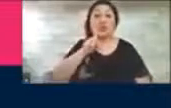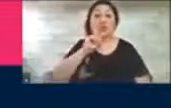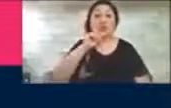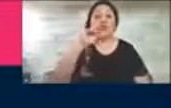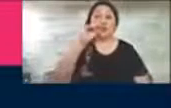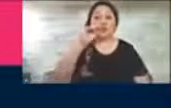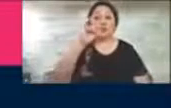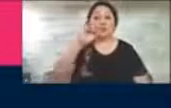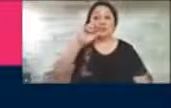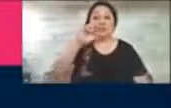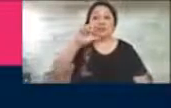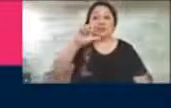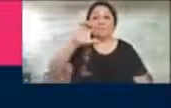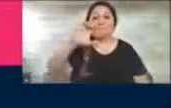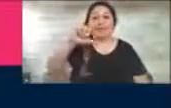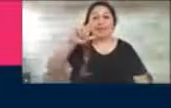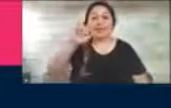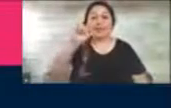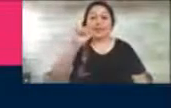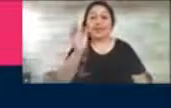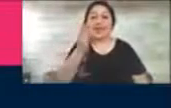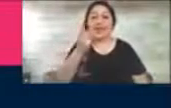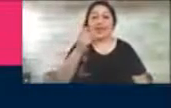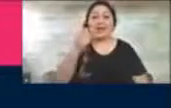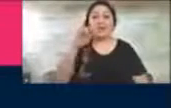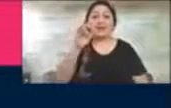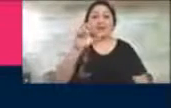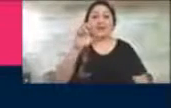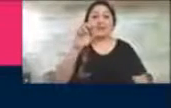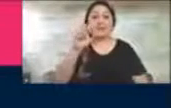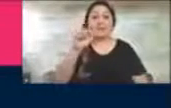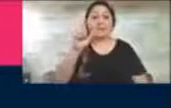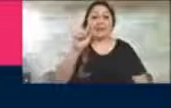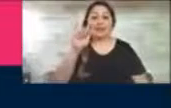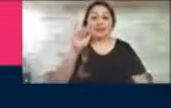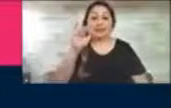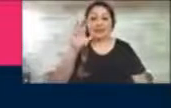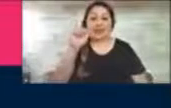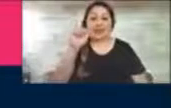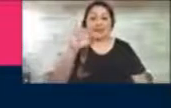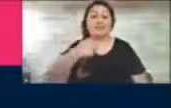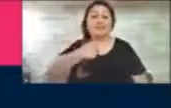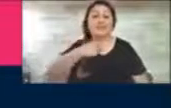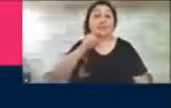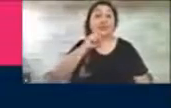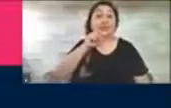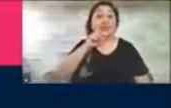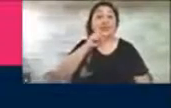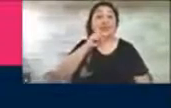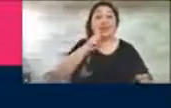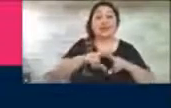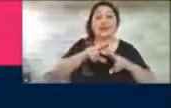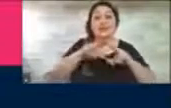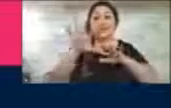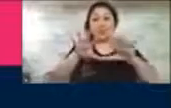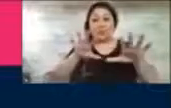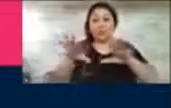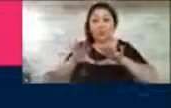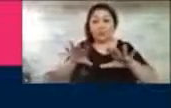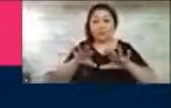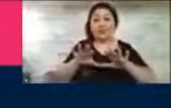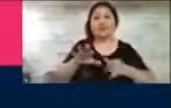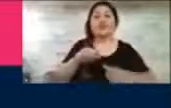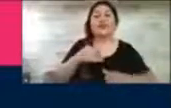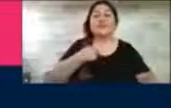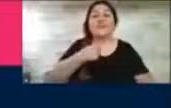lo que es un carrito como pudieron ver en la foto yo tenía que hacer varias cosas porque me encantaba mucho el step me encanta mucho la ciencia